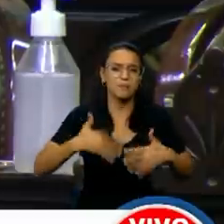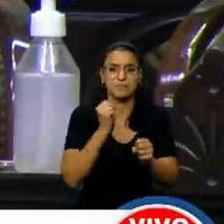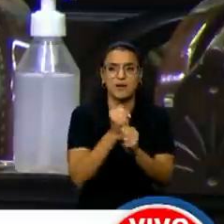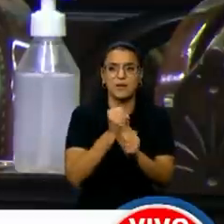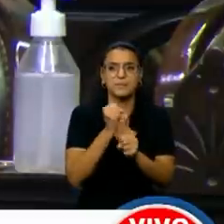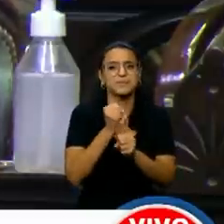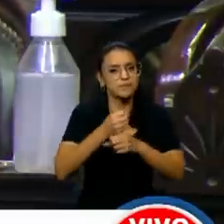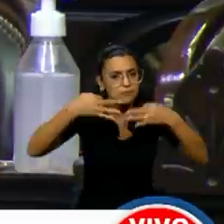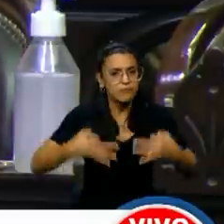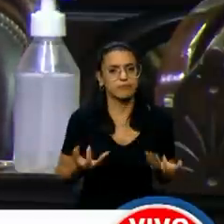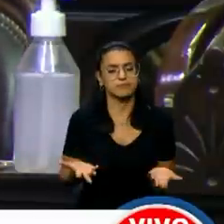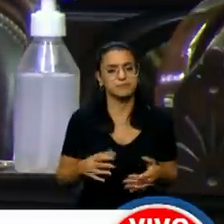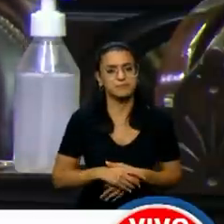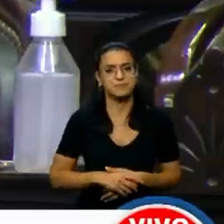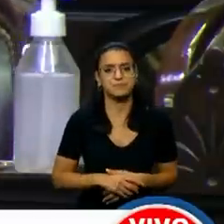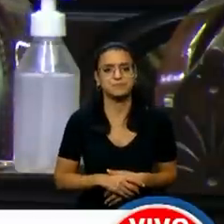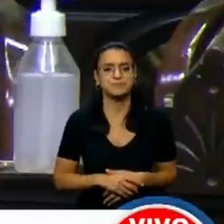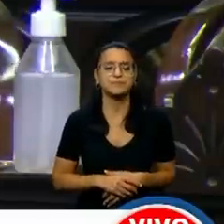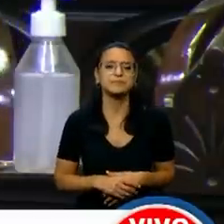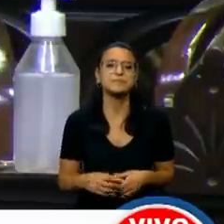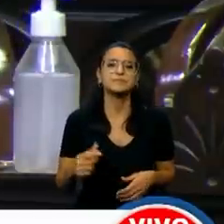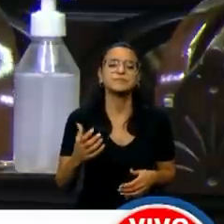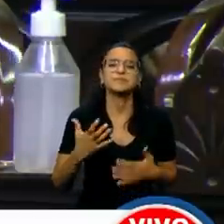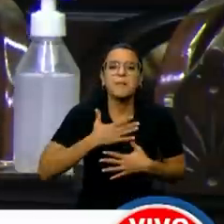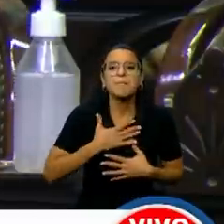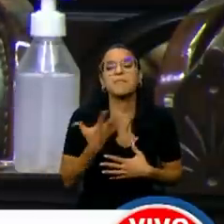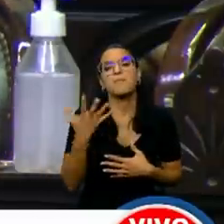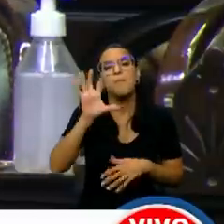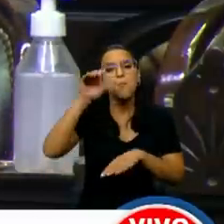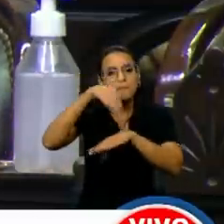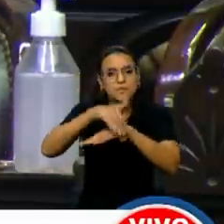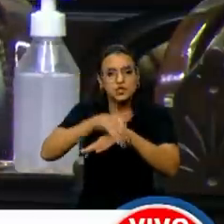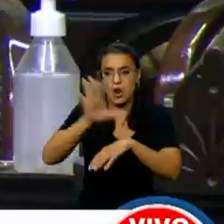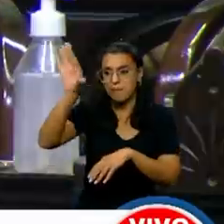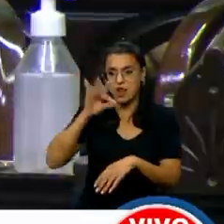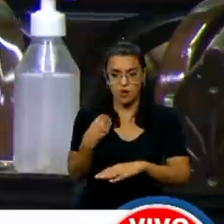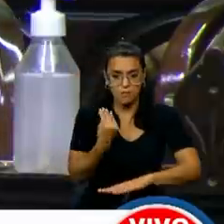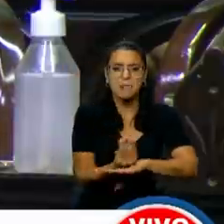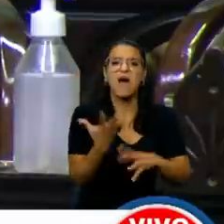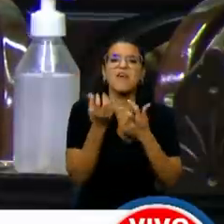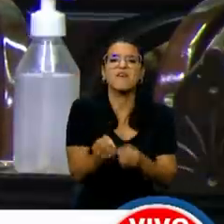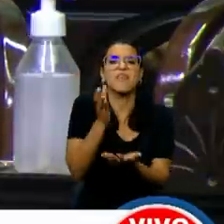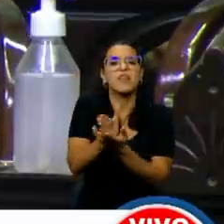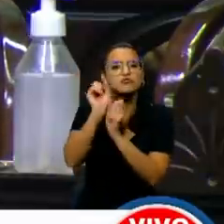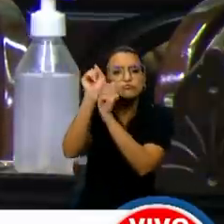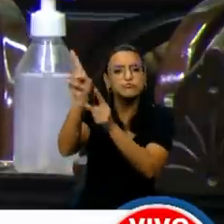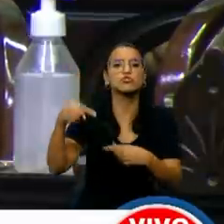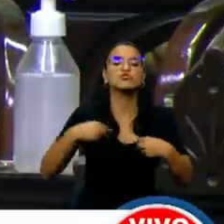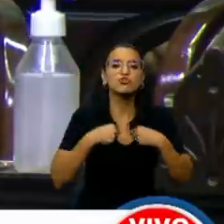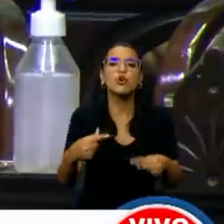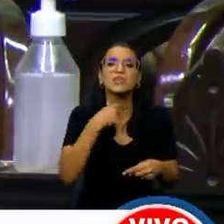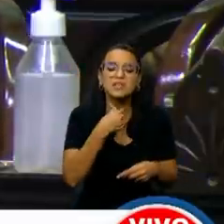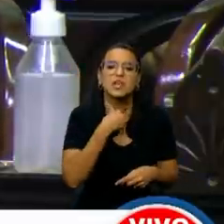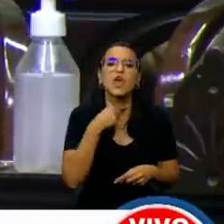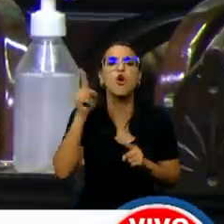trabajo genuino a mí el pueblo de misiones me eligió estar acá para defender sus derechos yo quiero